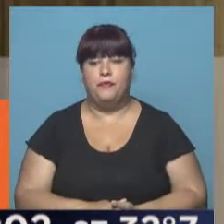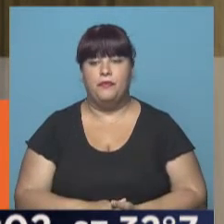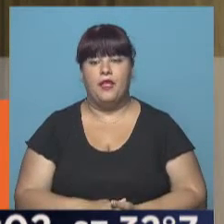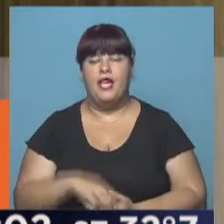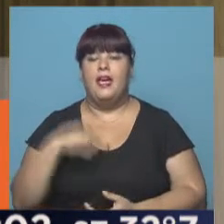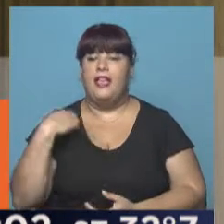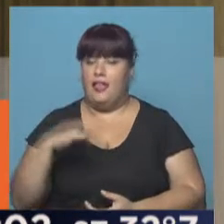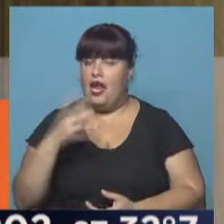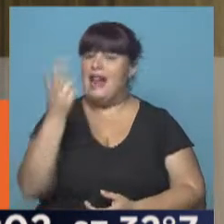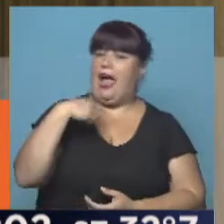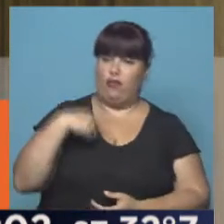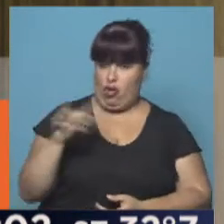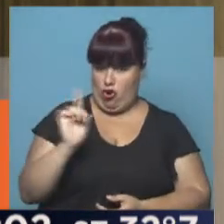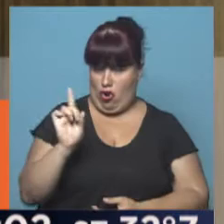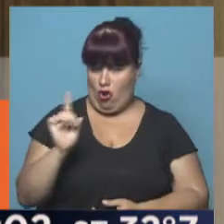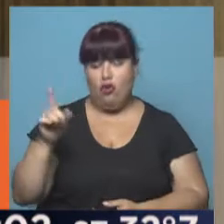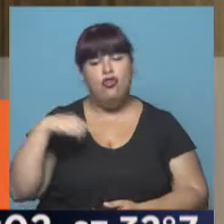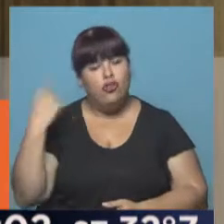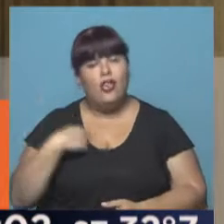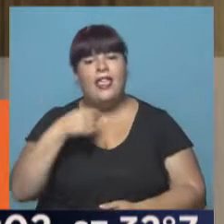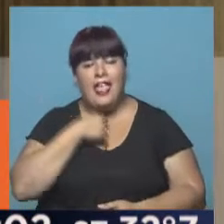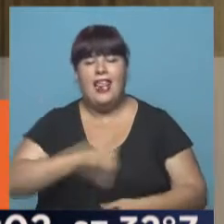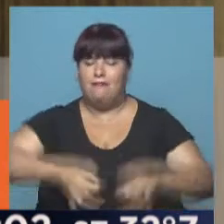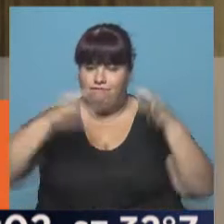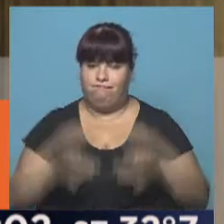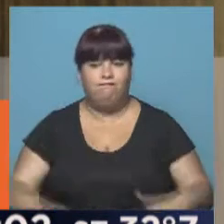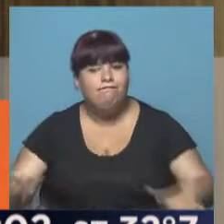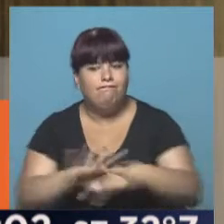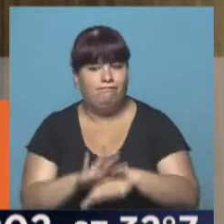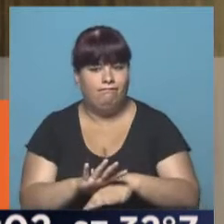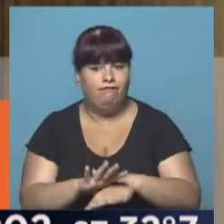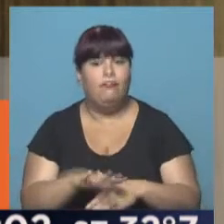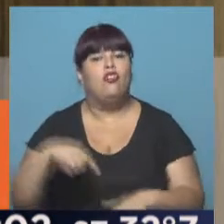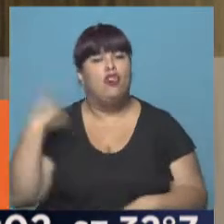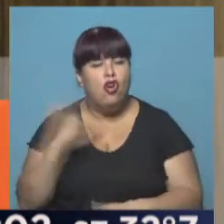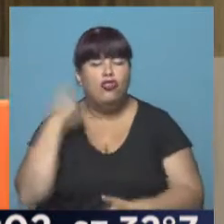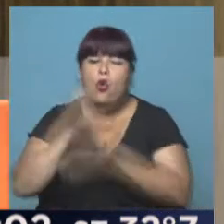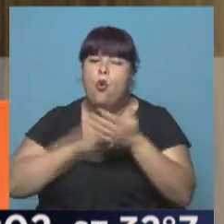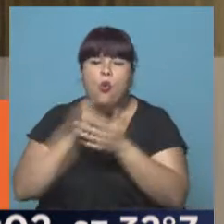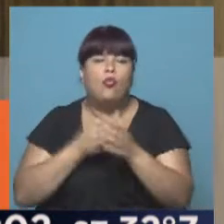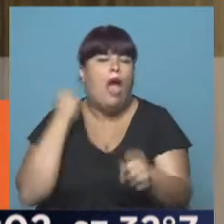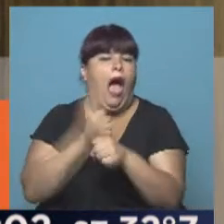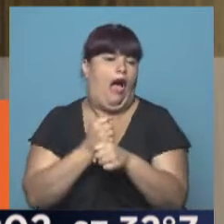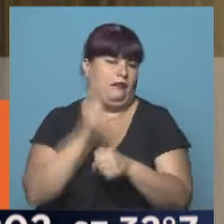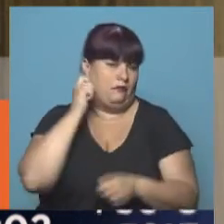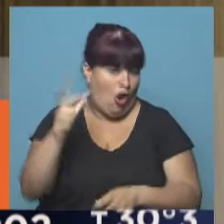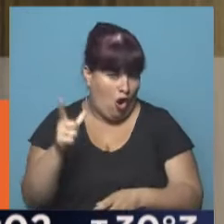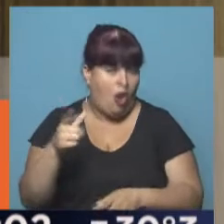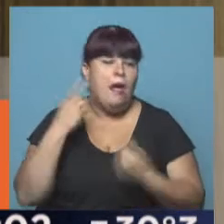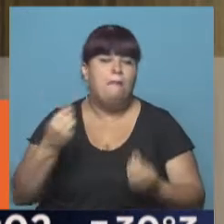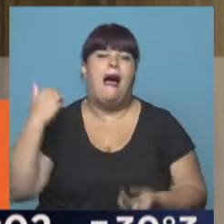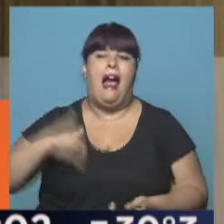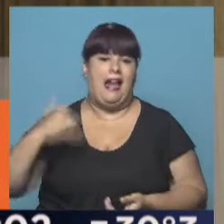tener no es la razón. Nosotros queremos tener la certeza que hicimos lo máximo posible para que